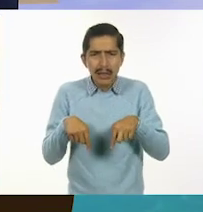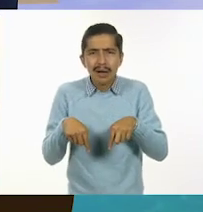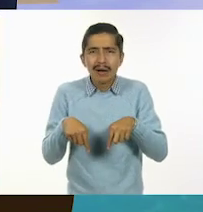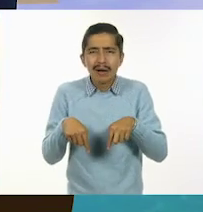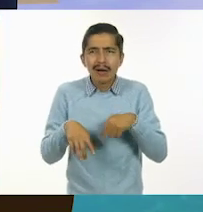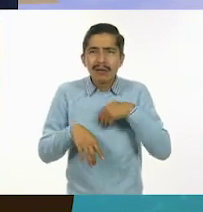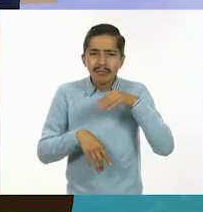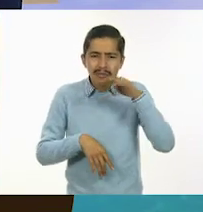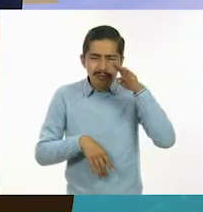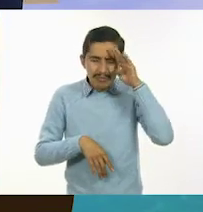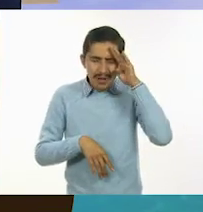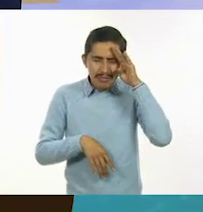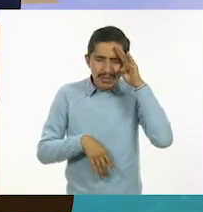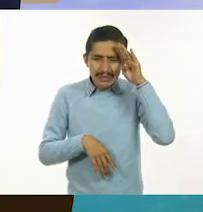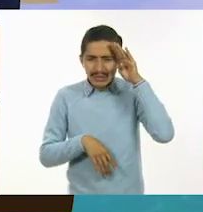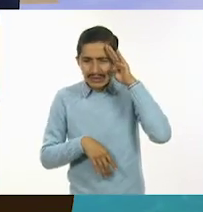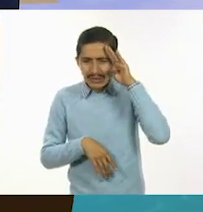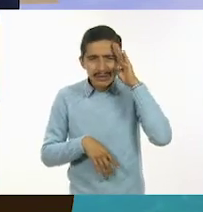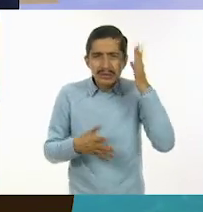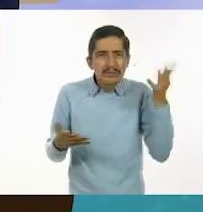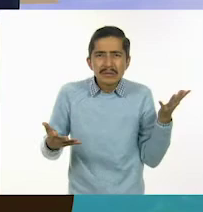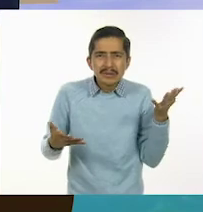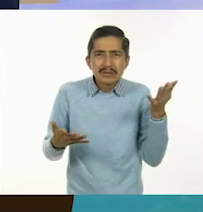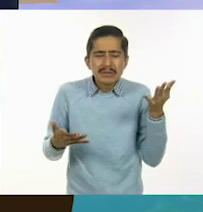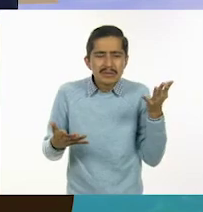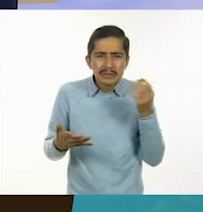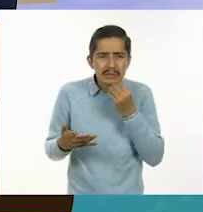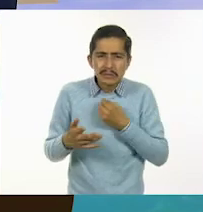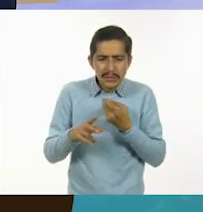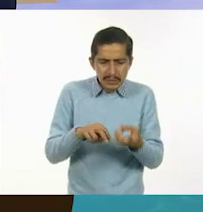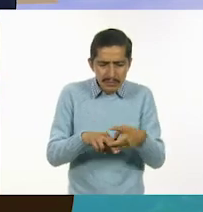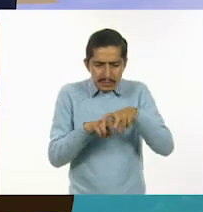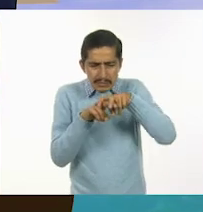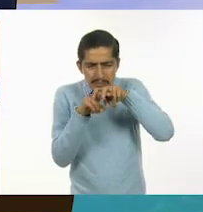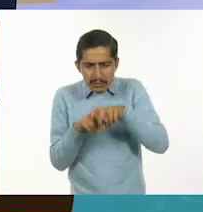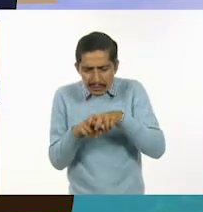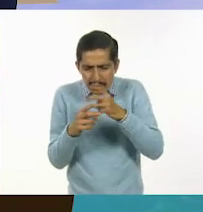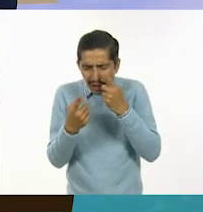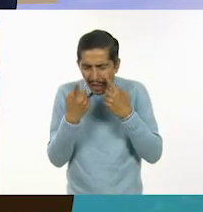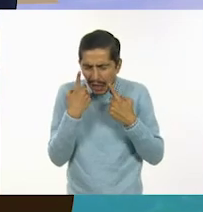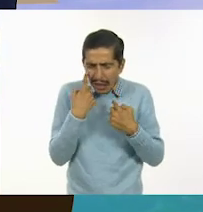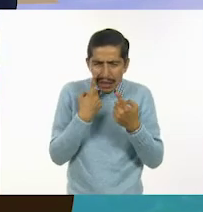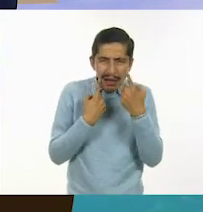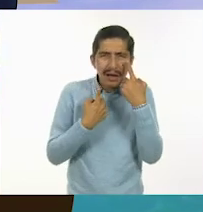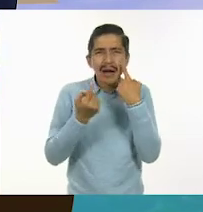No podía pensar claramente. Así que se sentó en el centro de la cueva y se puso a llorar.